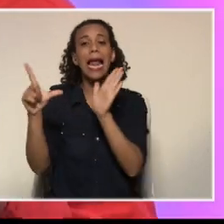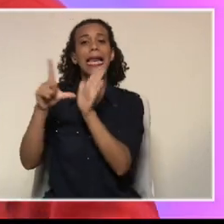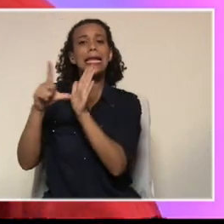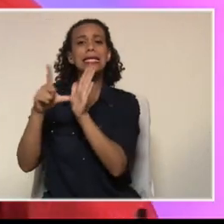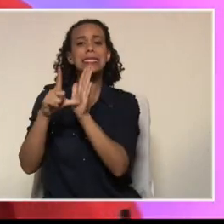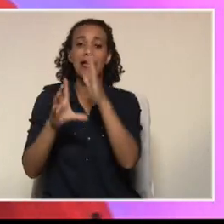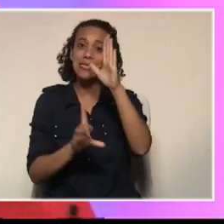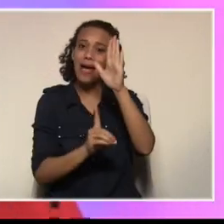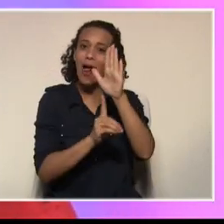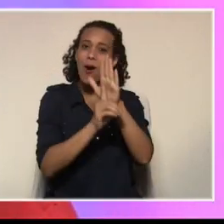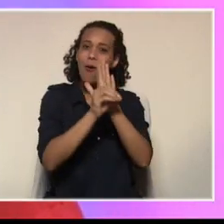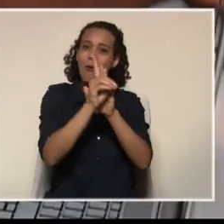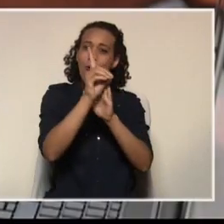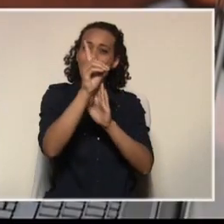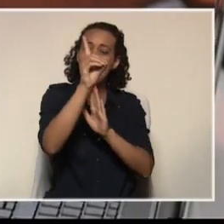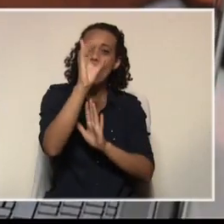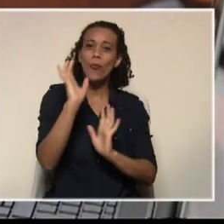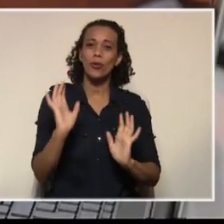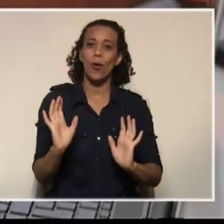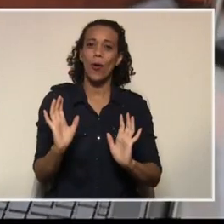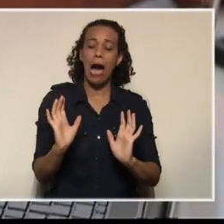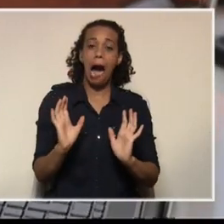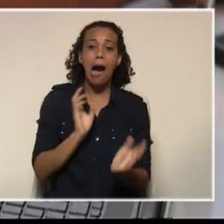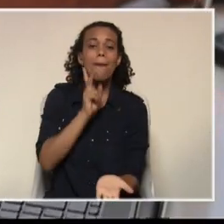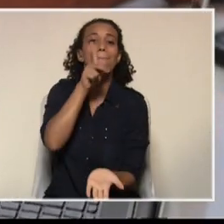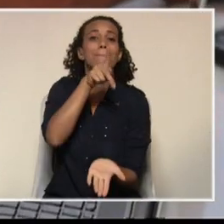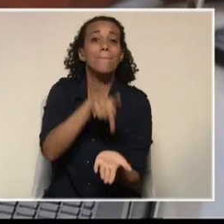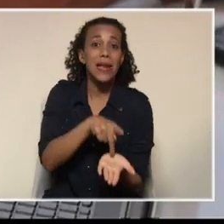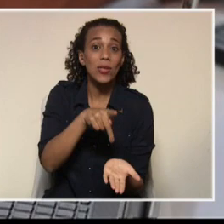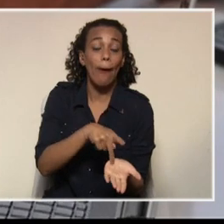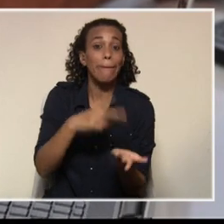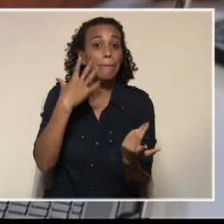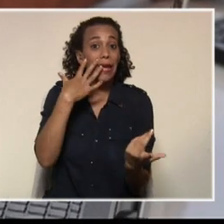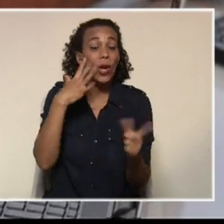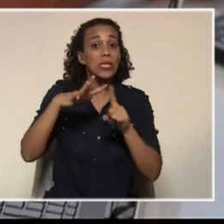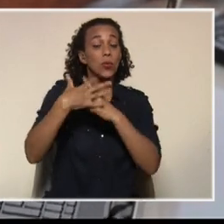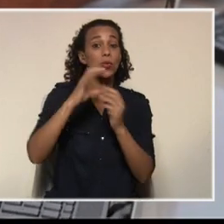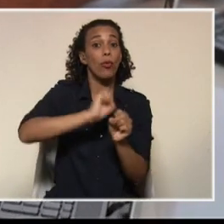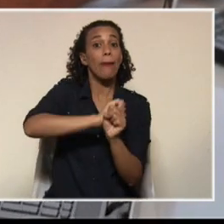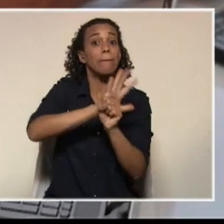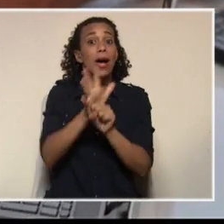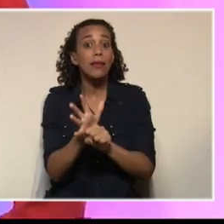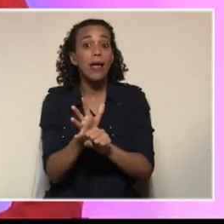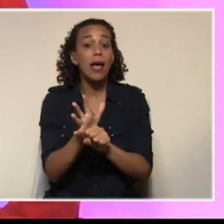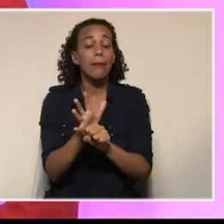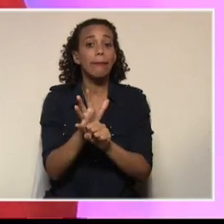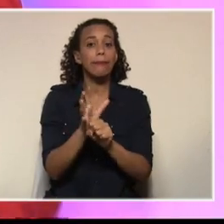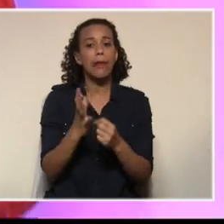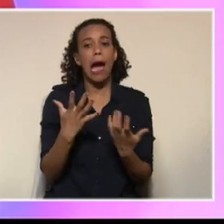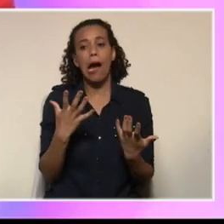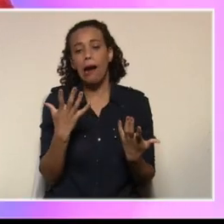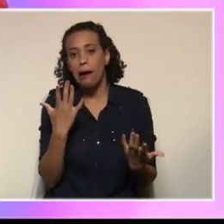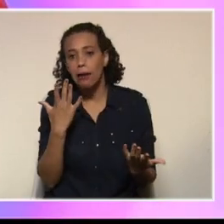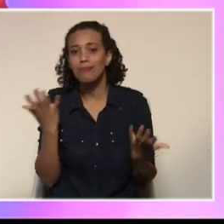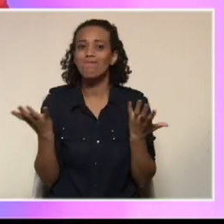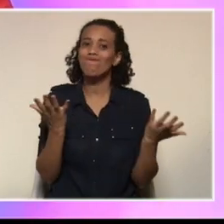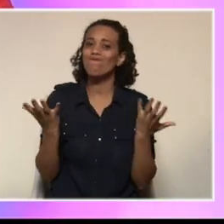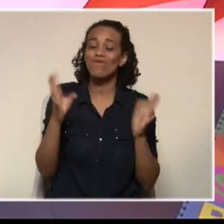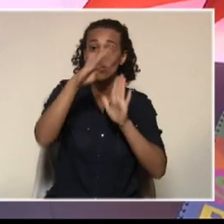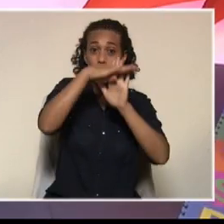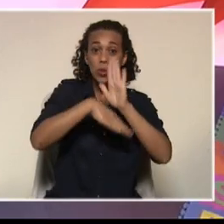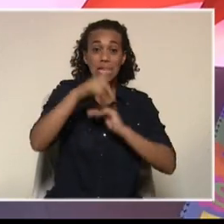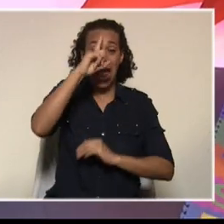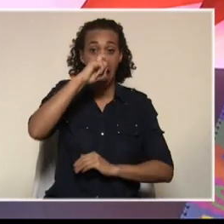se desarrolla de manera presencial, pero motivado a la pandemia, al COVID, entonces este